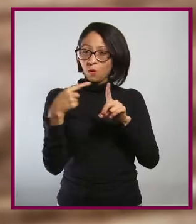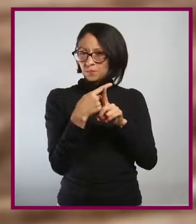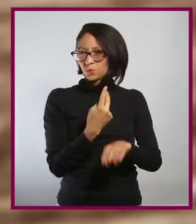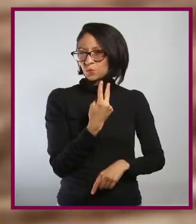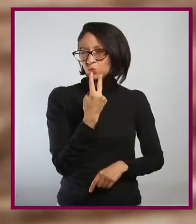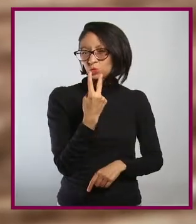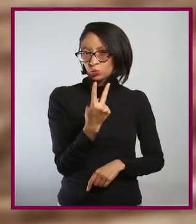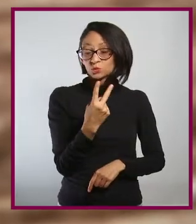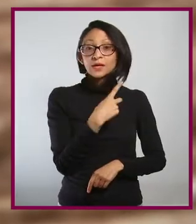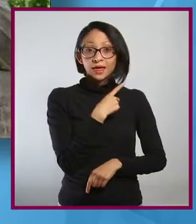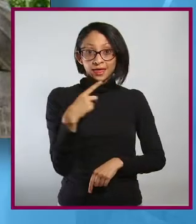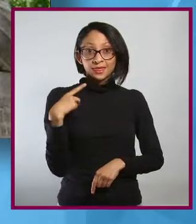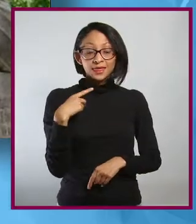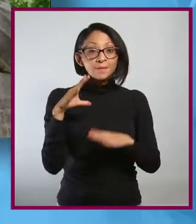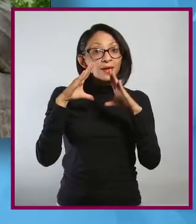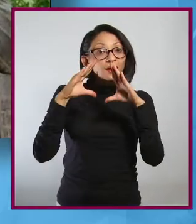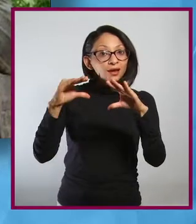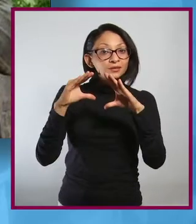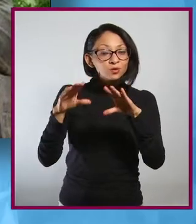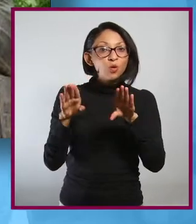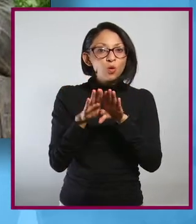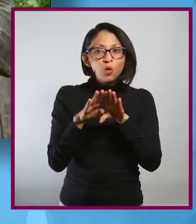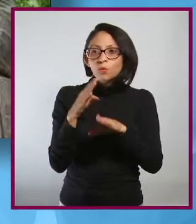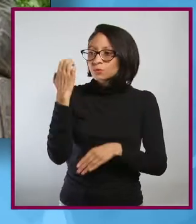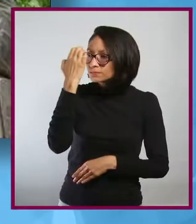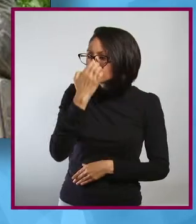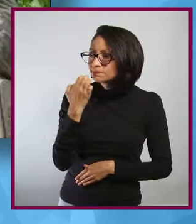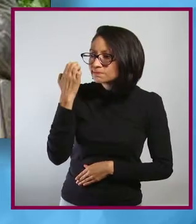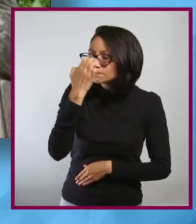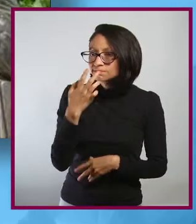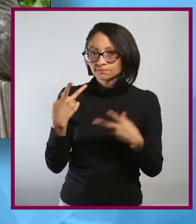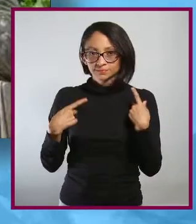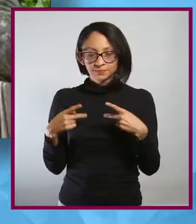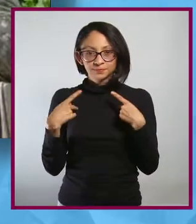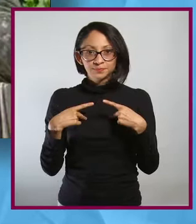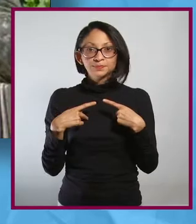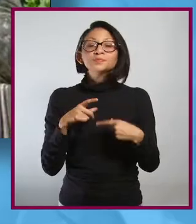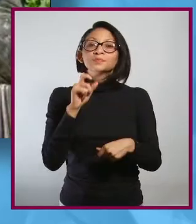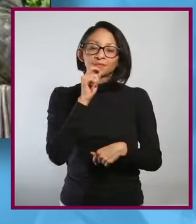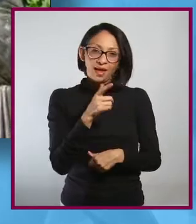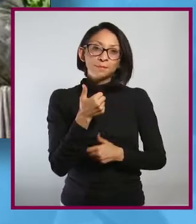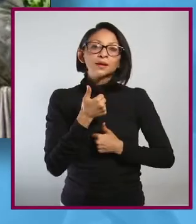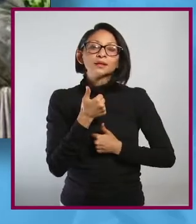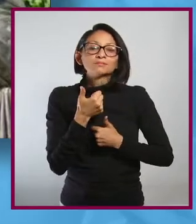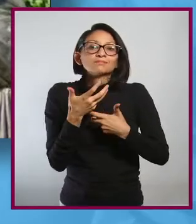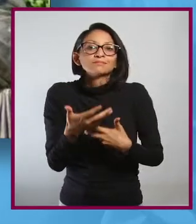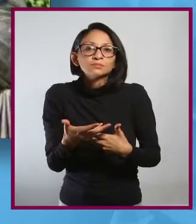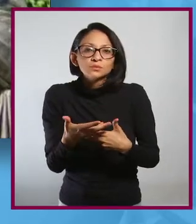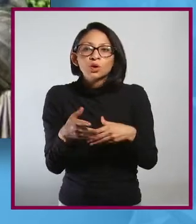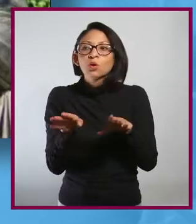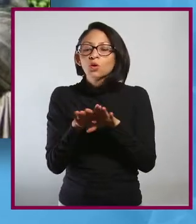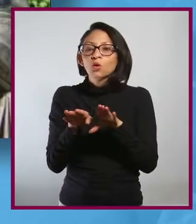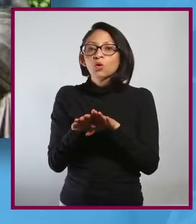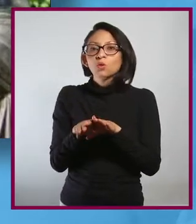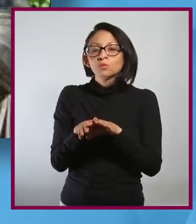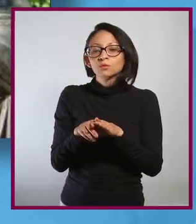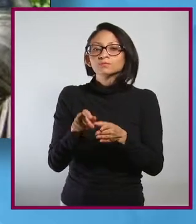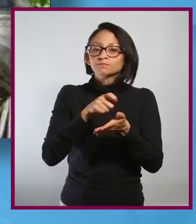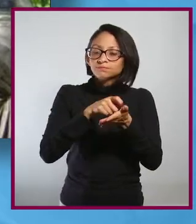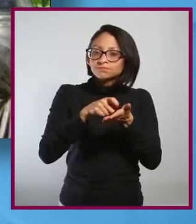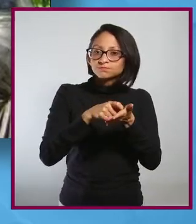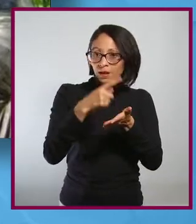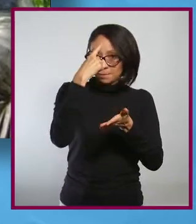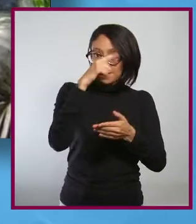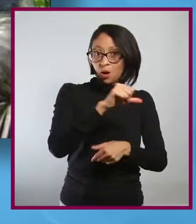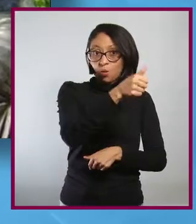2 objetivos: enseñar cómo observar al paciente y transmitir la técnica clínica